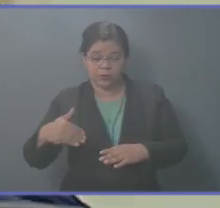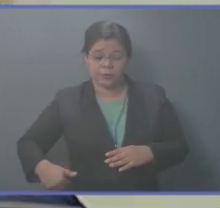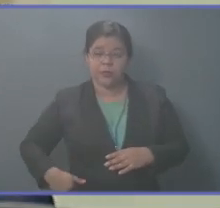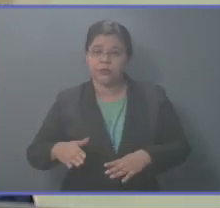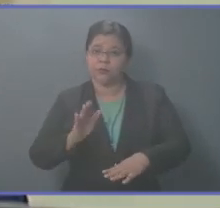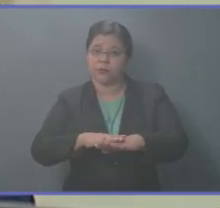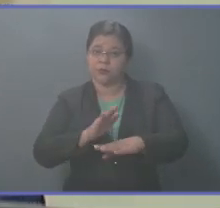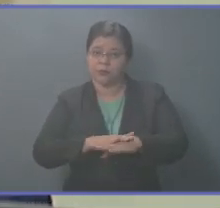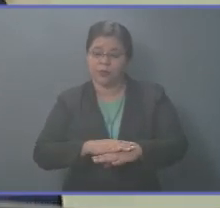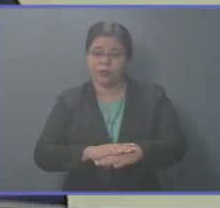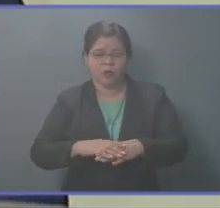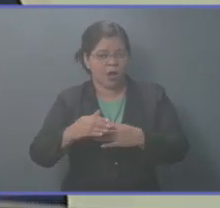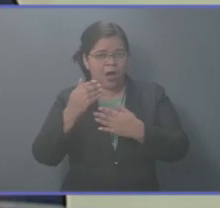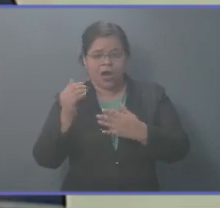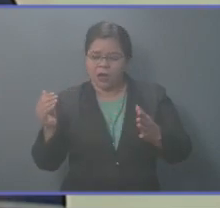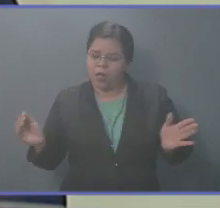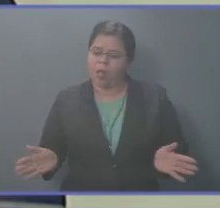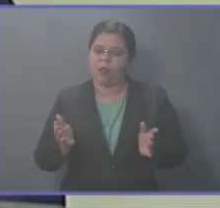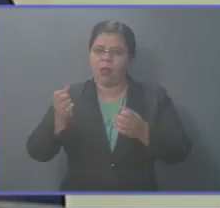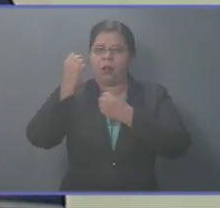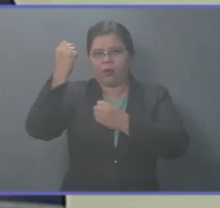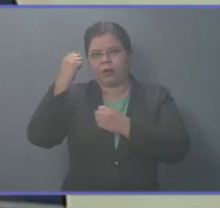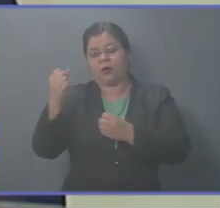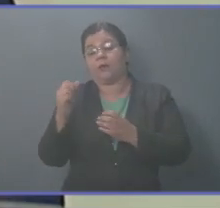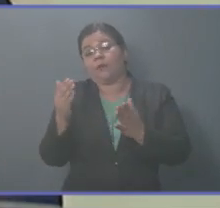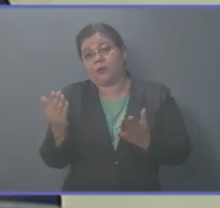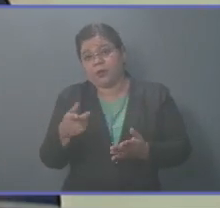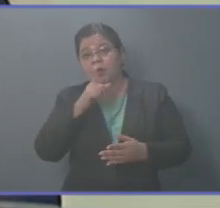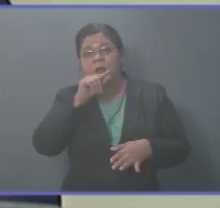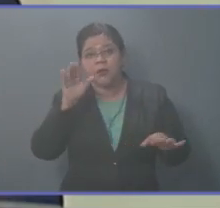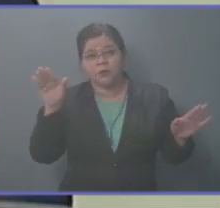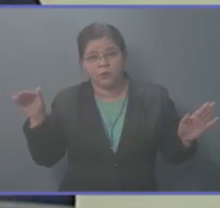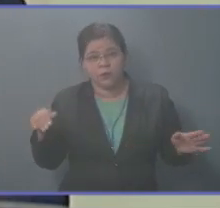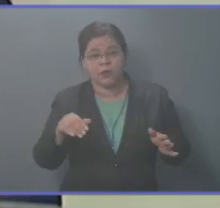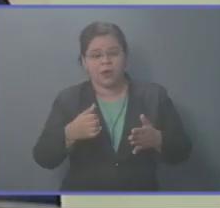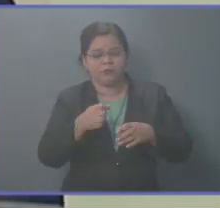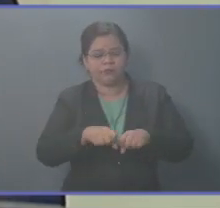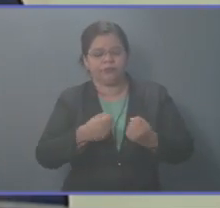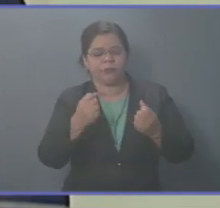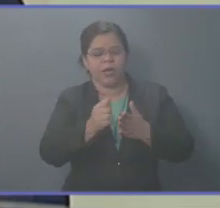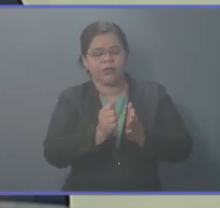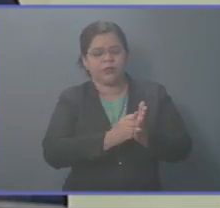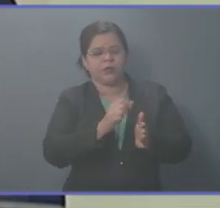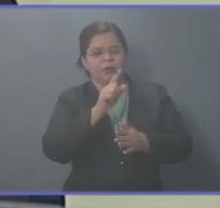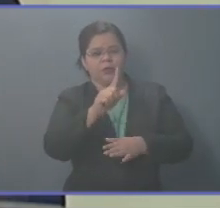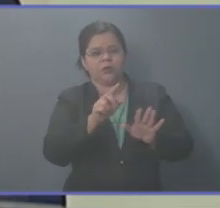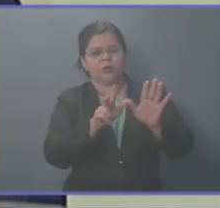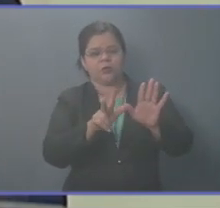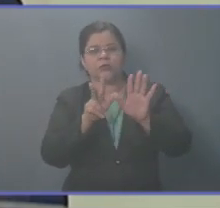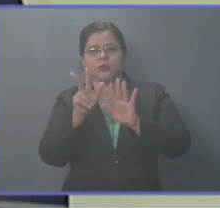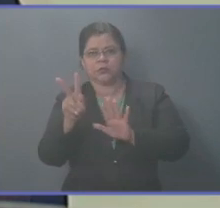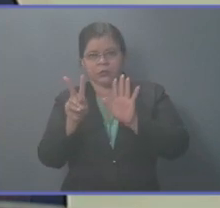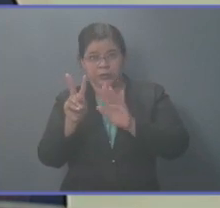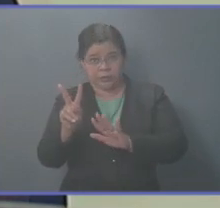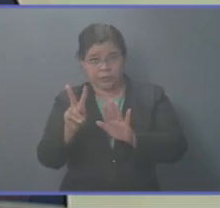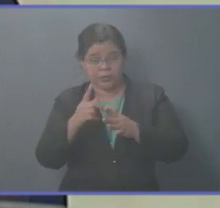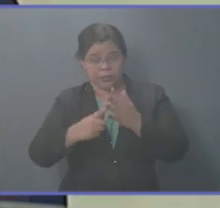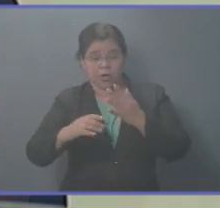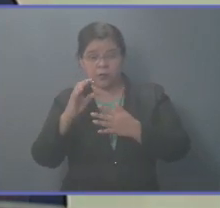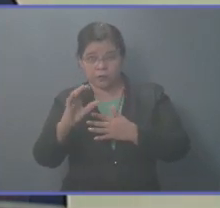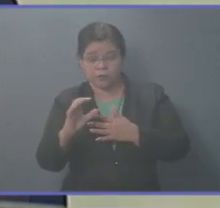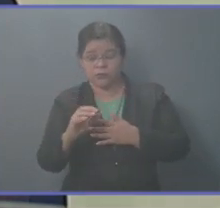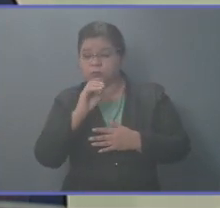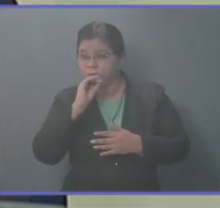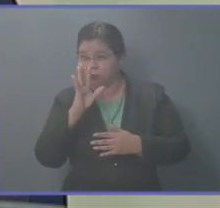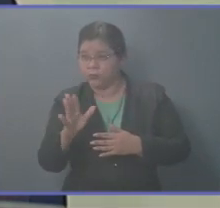hace un llamado a la insurrección realizado a través de su cuenta oficial de Twitter por la supuesta violación al artículo 87 de la Constitución de la República. La razón es que el tuit no puede